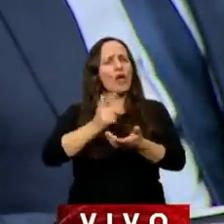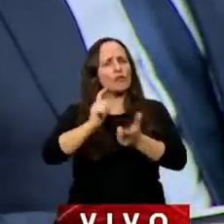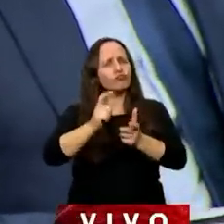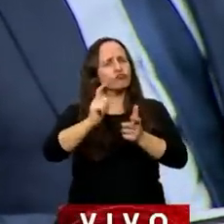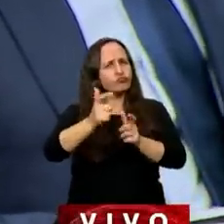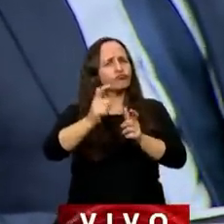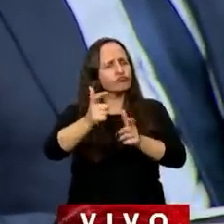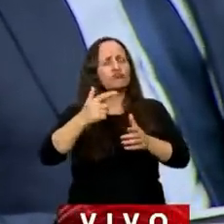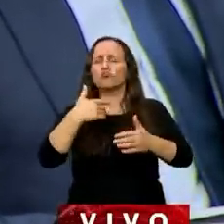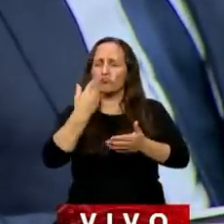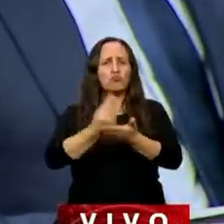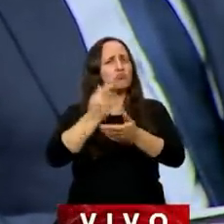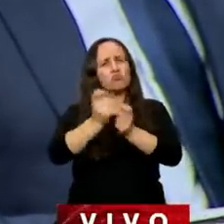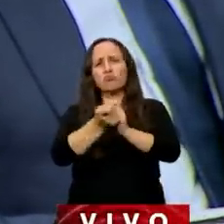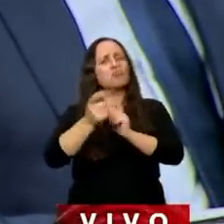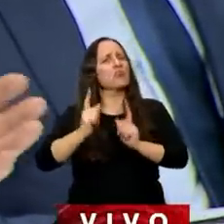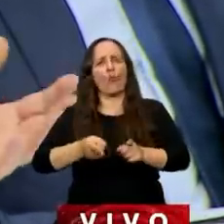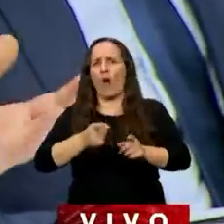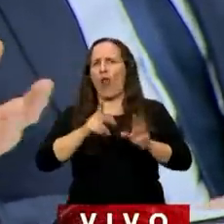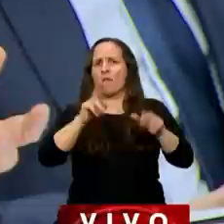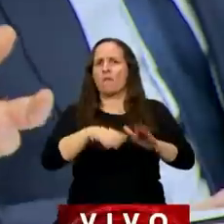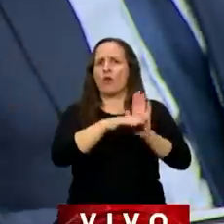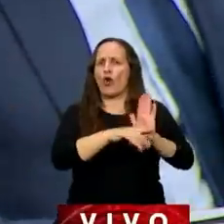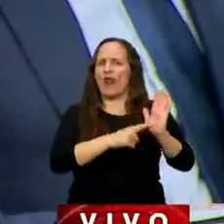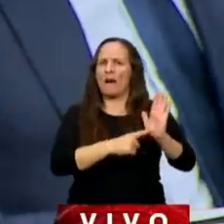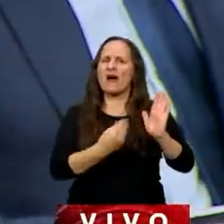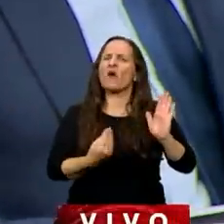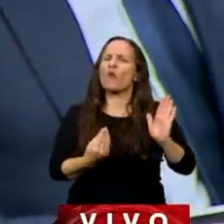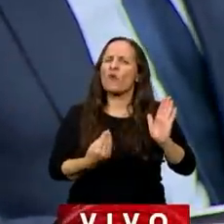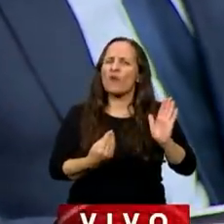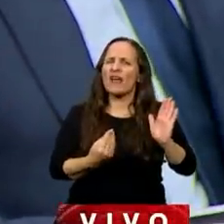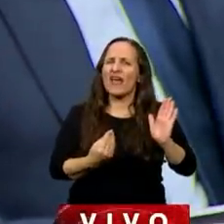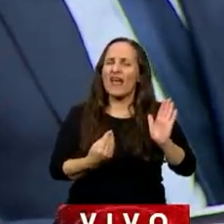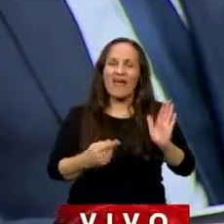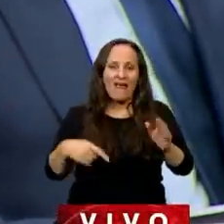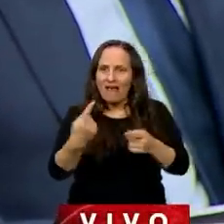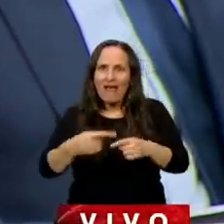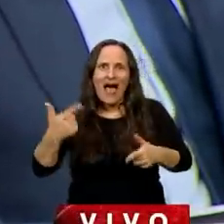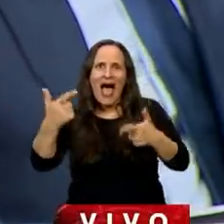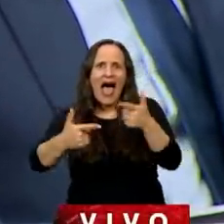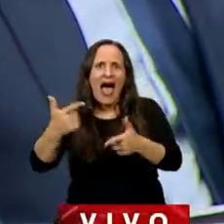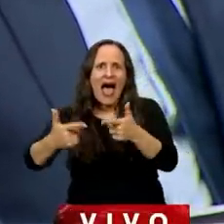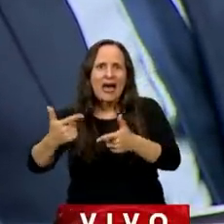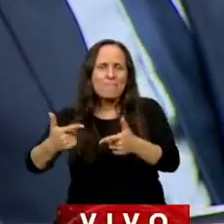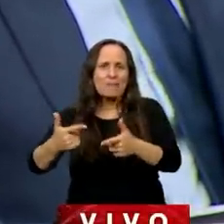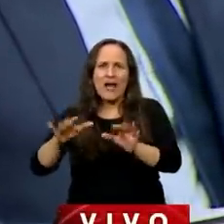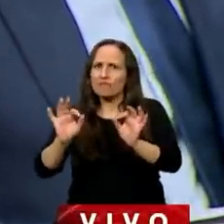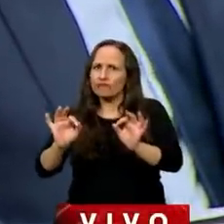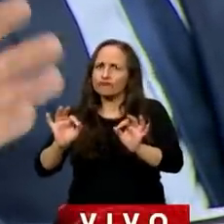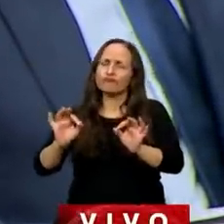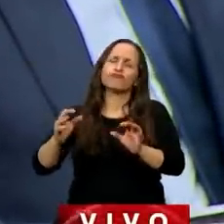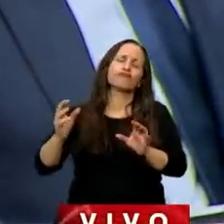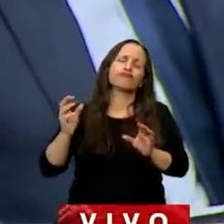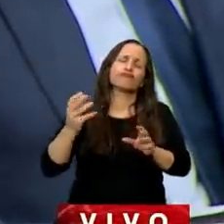de sostener este programa, que lo que hace es retirar el remanente de las armas completas, de